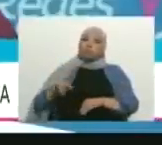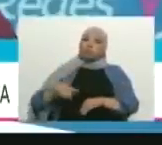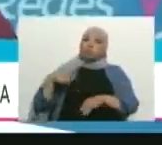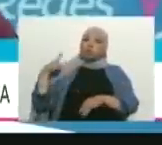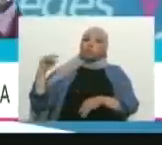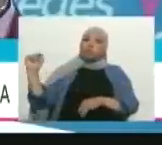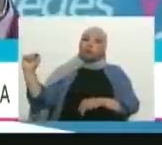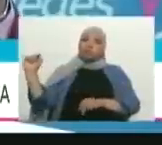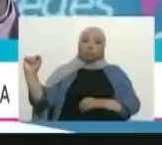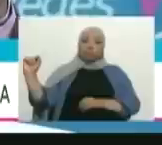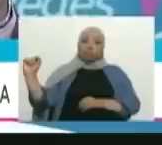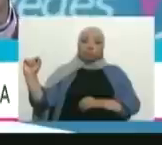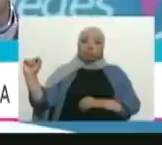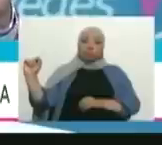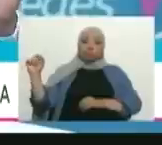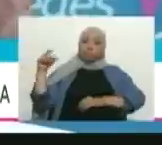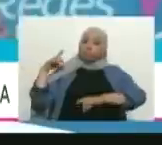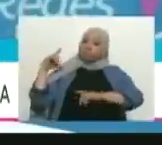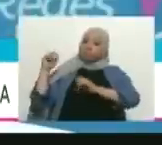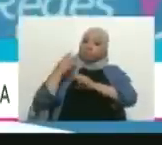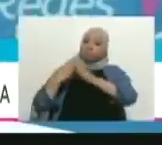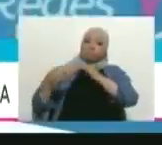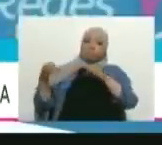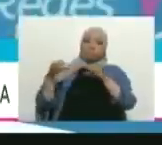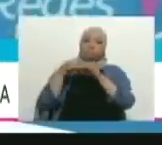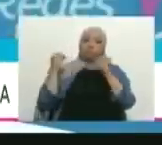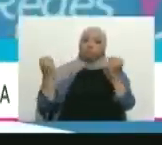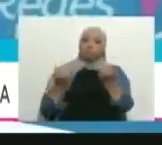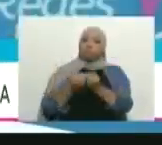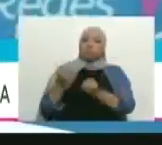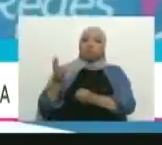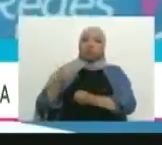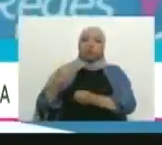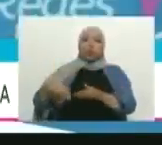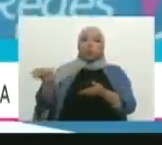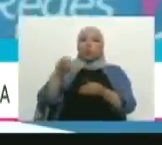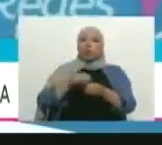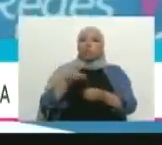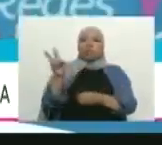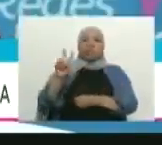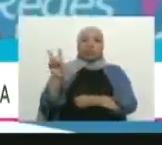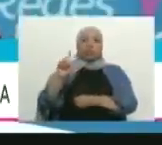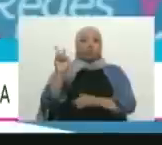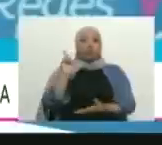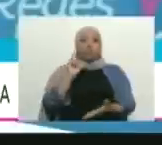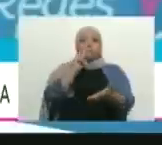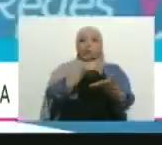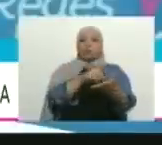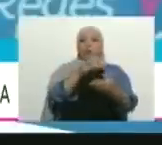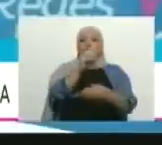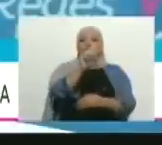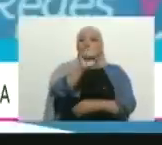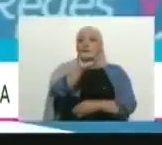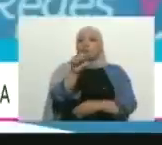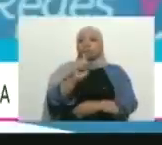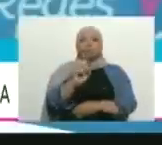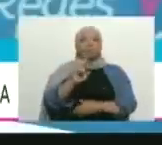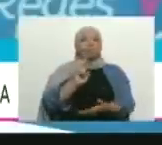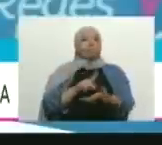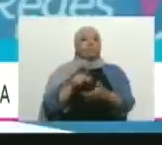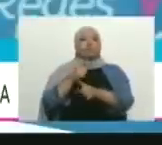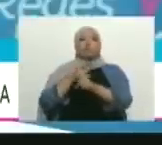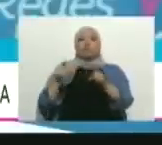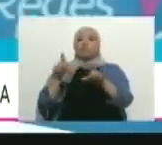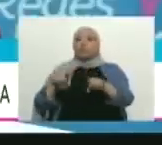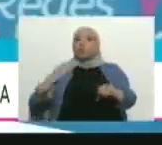de ahí. Nos fuimos para siempre y no pensamos volver, compadre. Nuestro camino es otro. Nuestro camino es